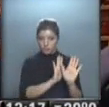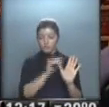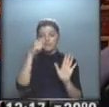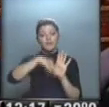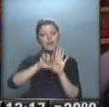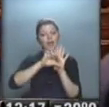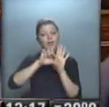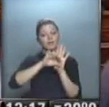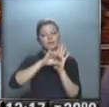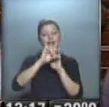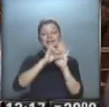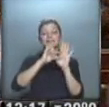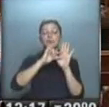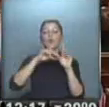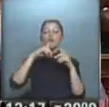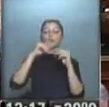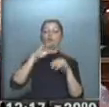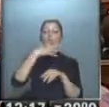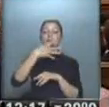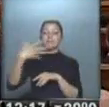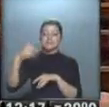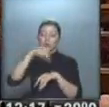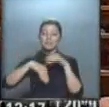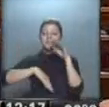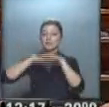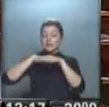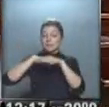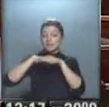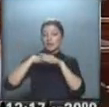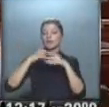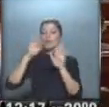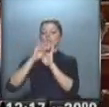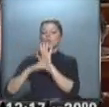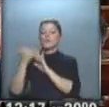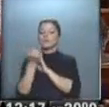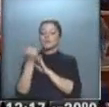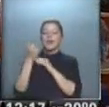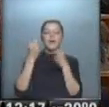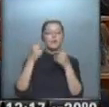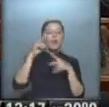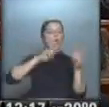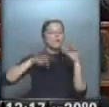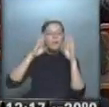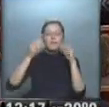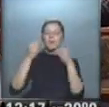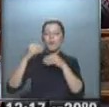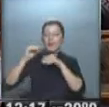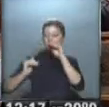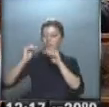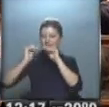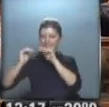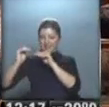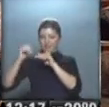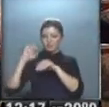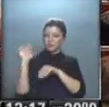como nodal el artículo 45, que es el que pone límites y condiciones, que busca equilibrios, que busca que no haya un gigante toma todo, que lesione